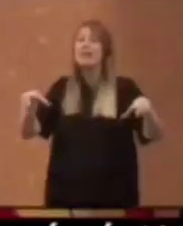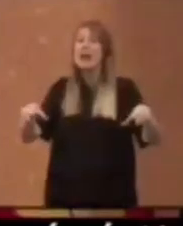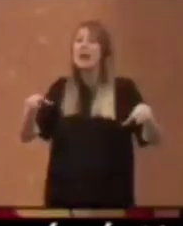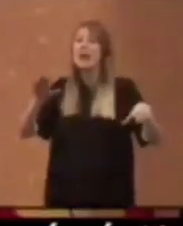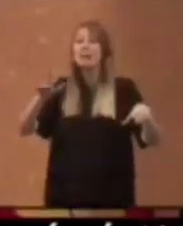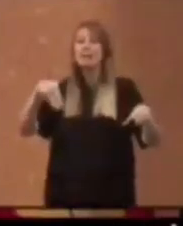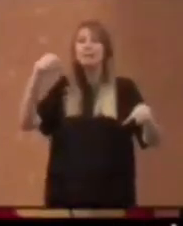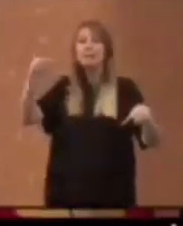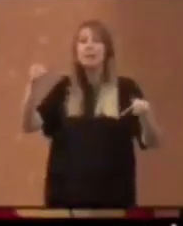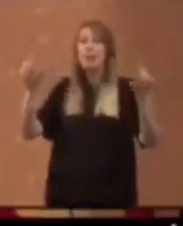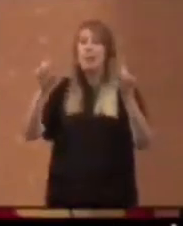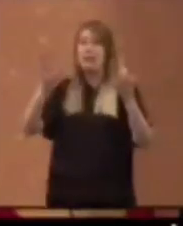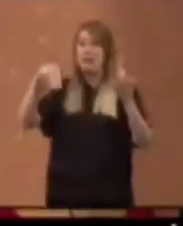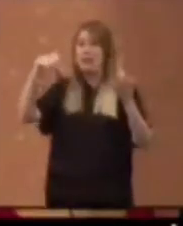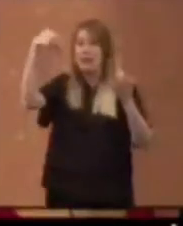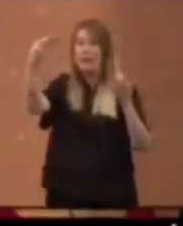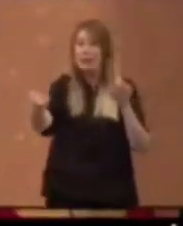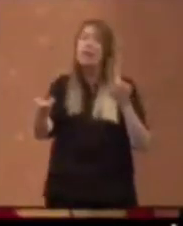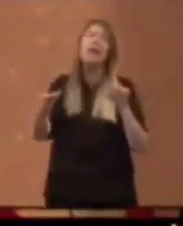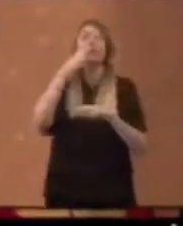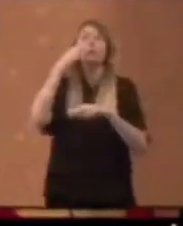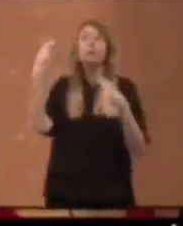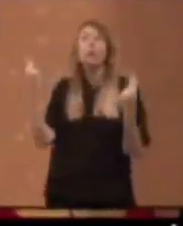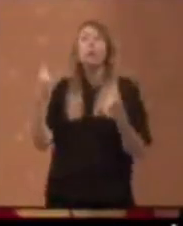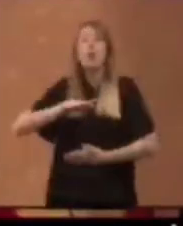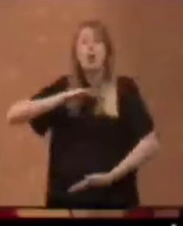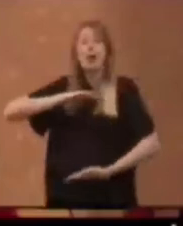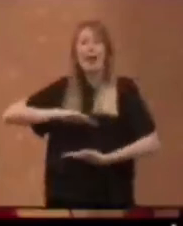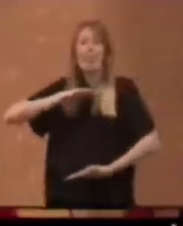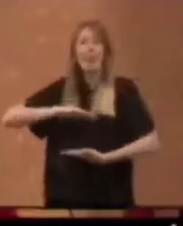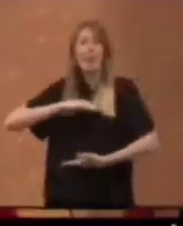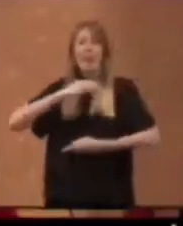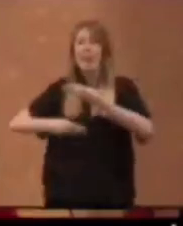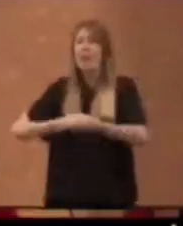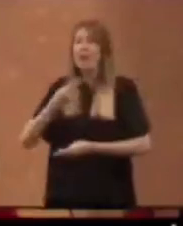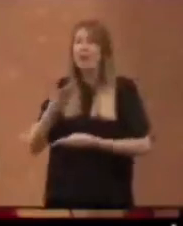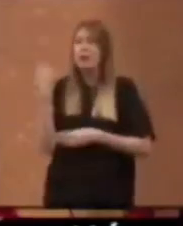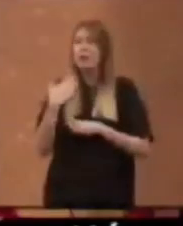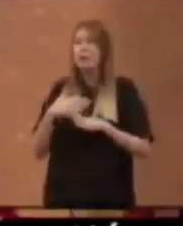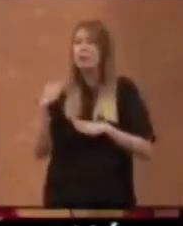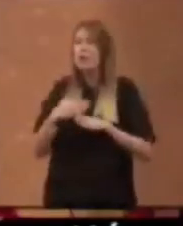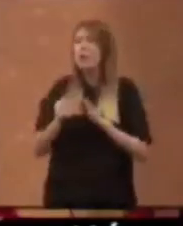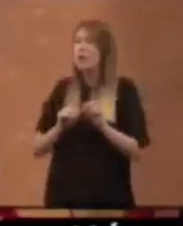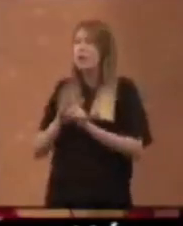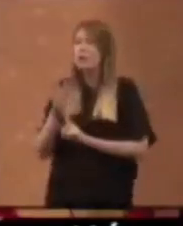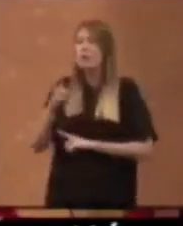pantalla hay un gran potencial de capacidad de acción e influencia.